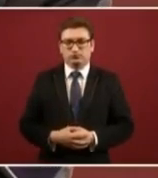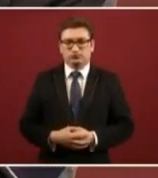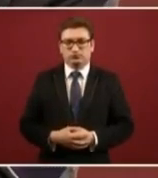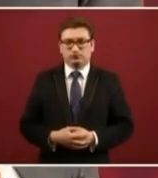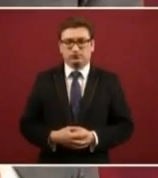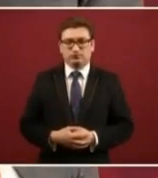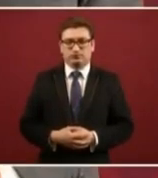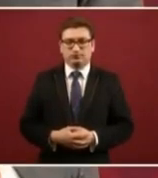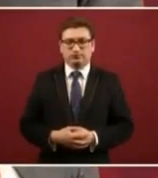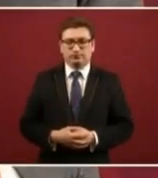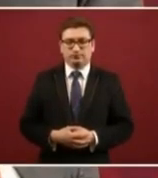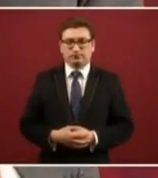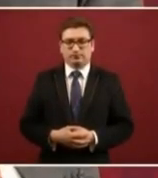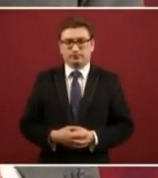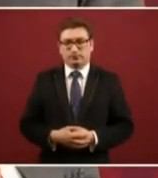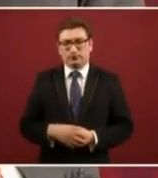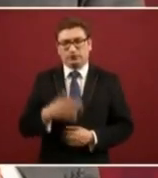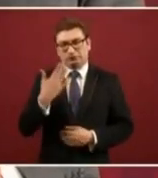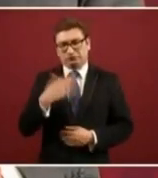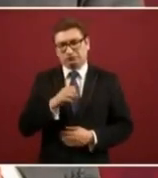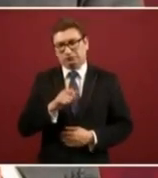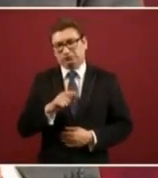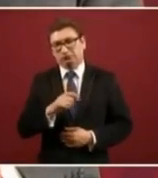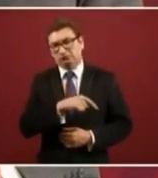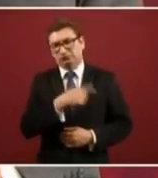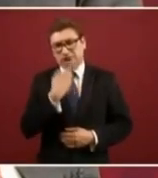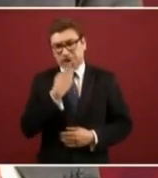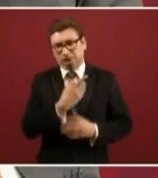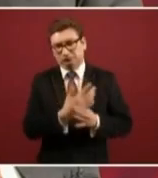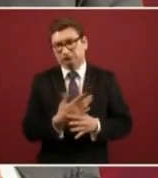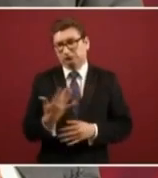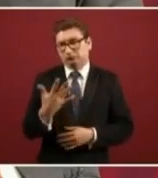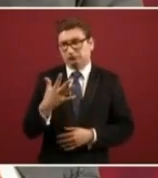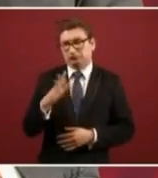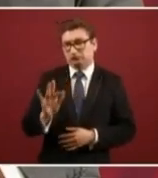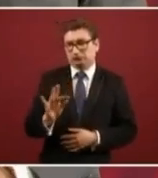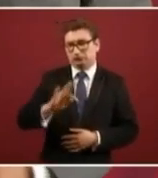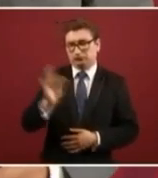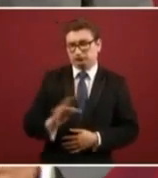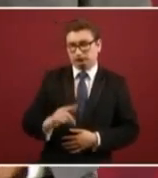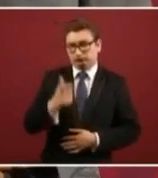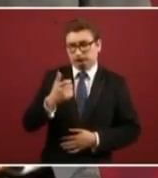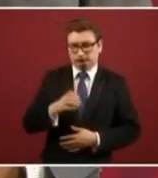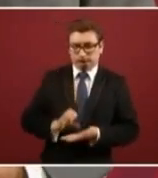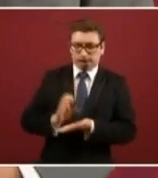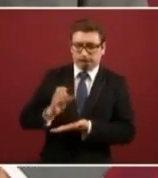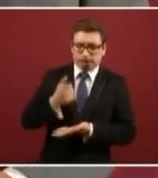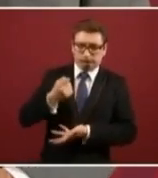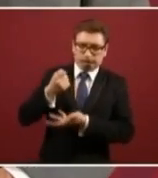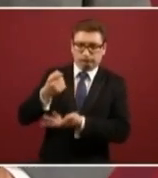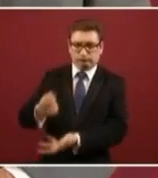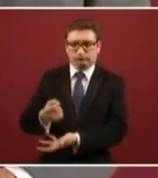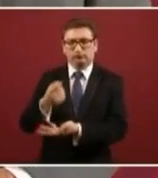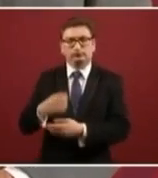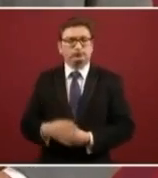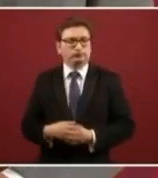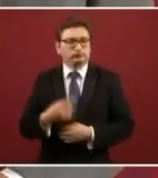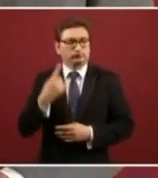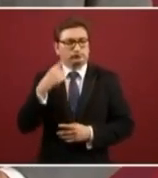Tenía una justificación, el 40% del presupuesto se